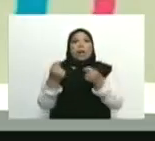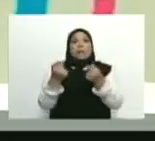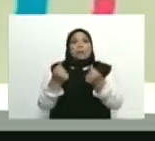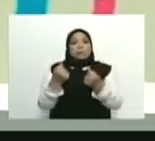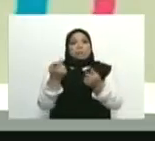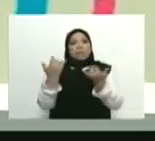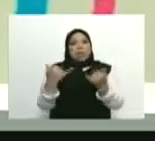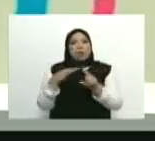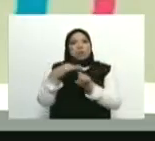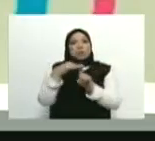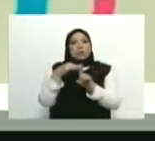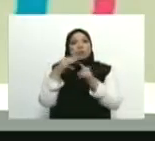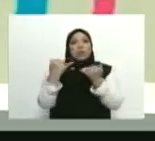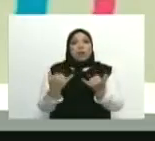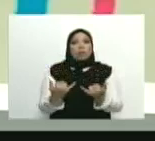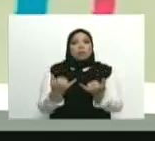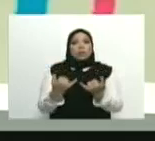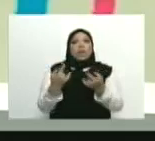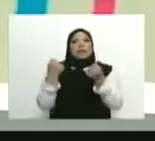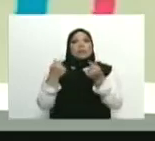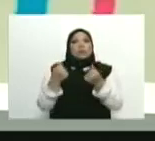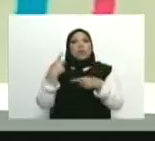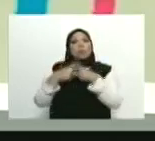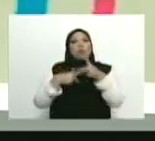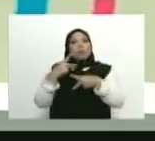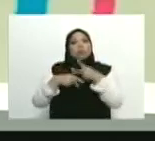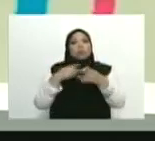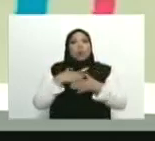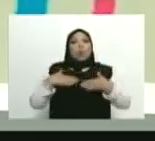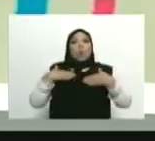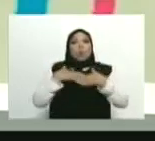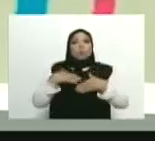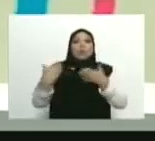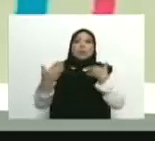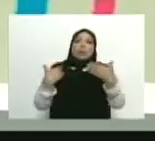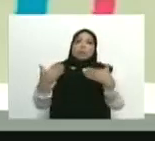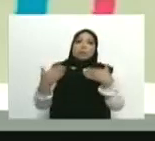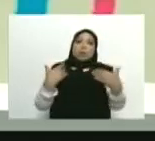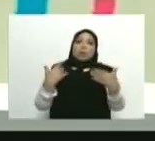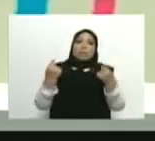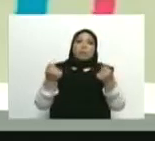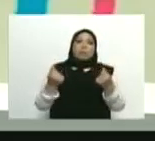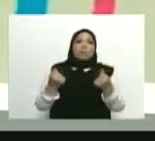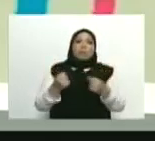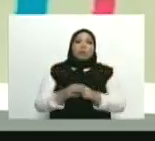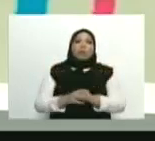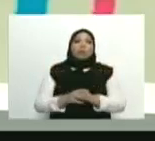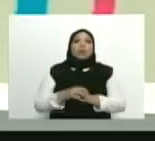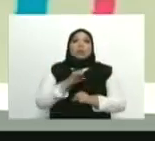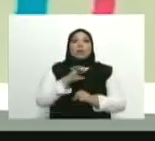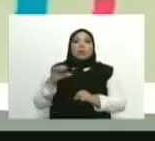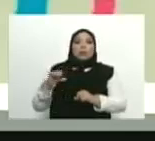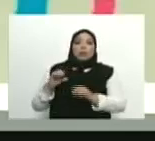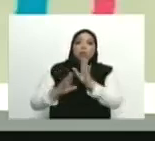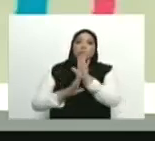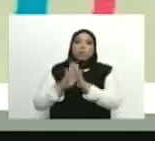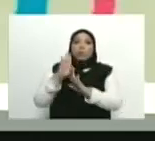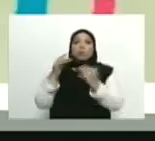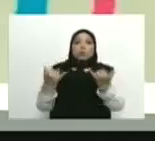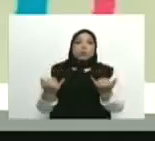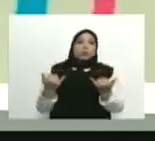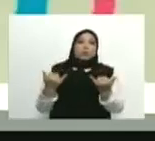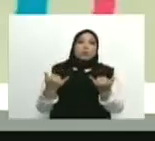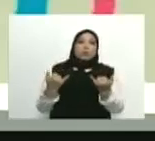economía real, de la economía que produce bienes, servicios y riquezas. Verificar su crecimiento